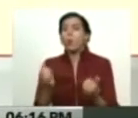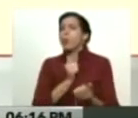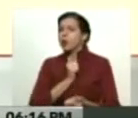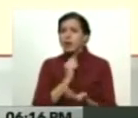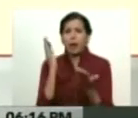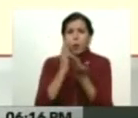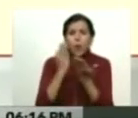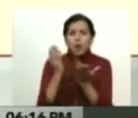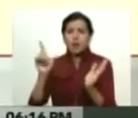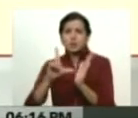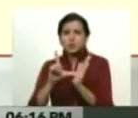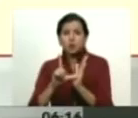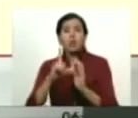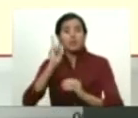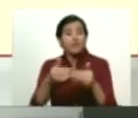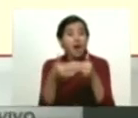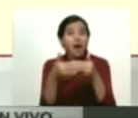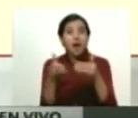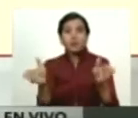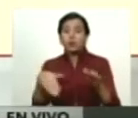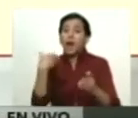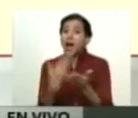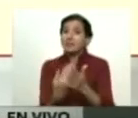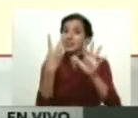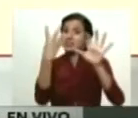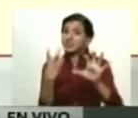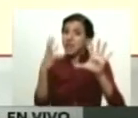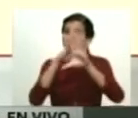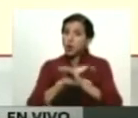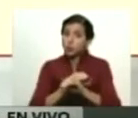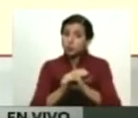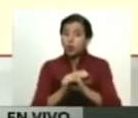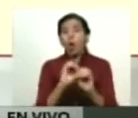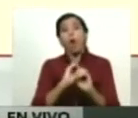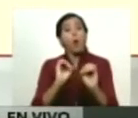votación deben permanecer abiertos hasta las 7 de la noche